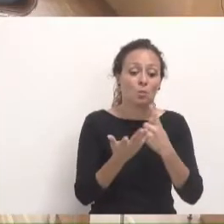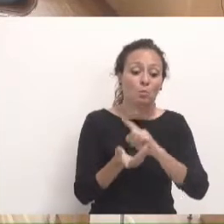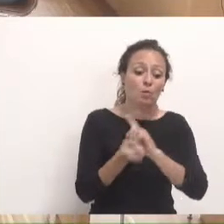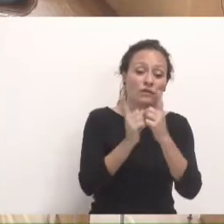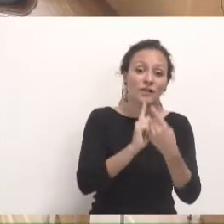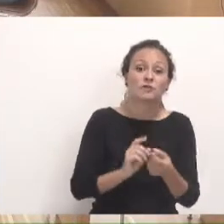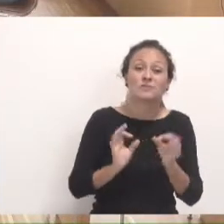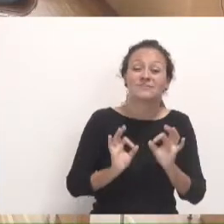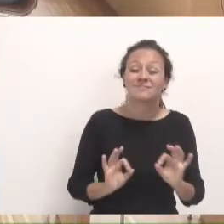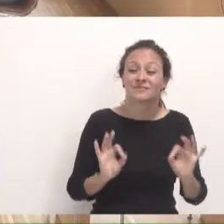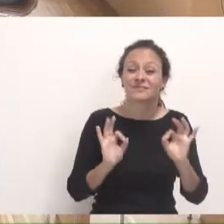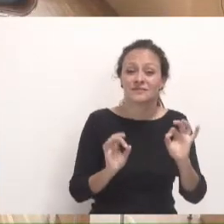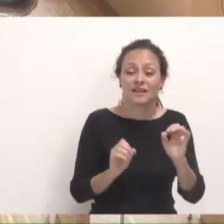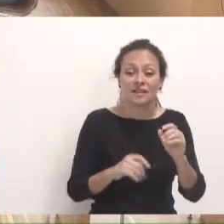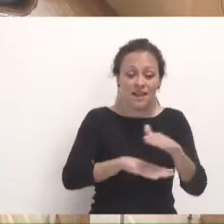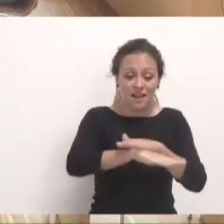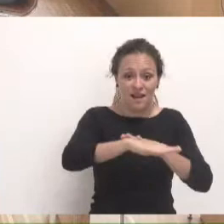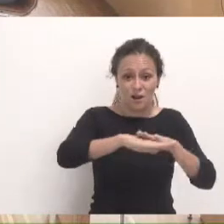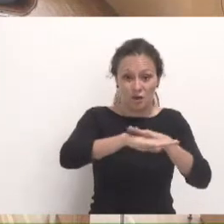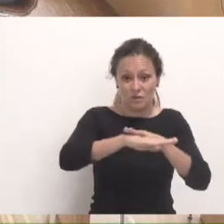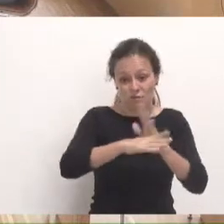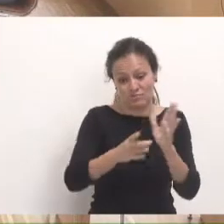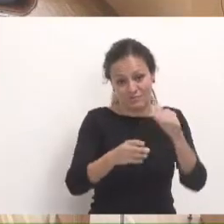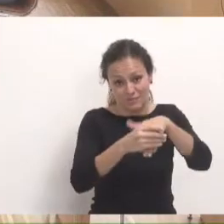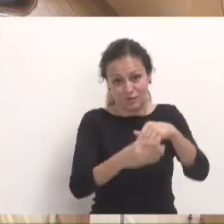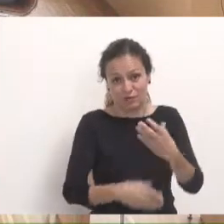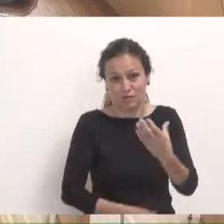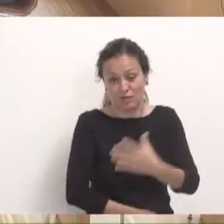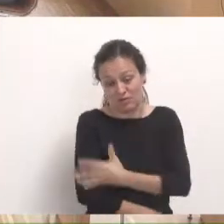composición orgánica de las áreas de gobierno de la corporación. ¿Alguna intervención?